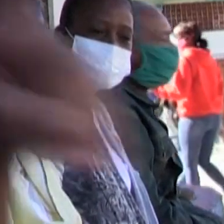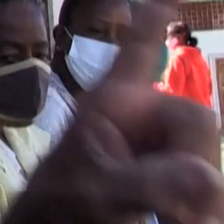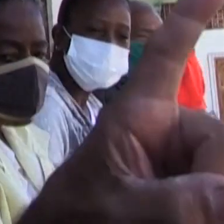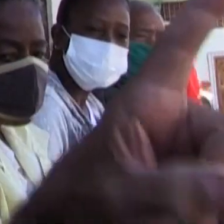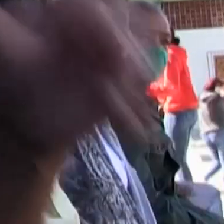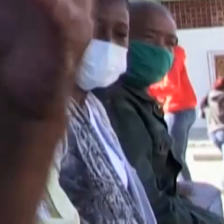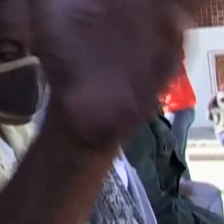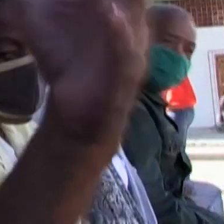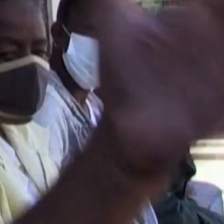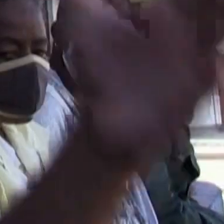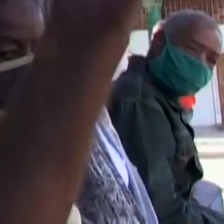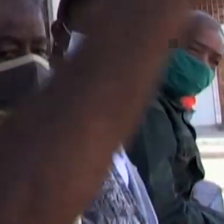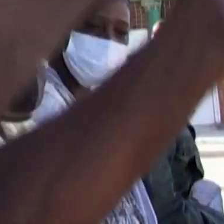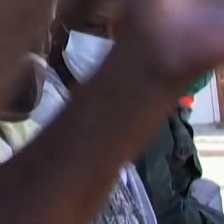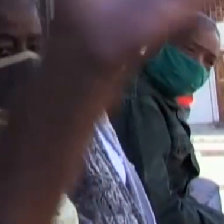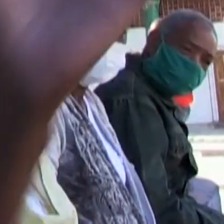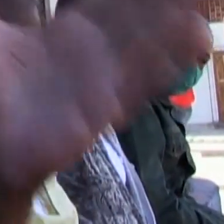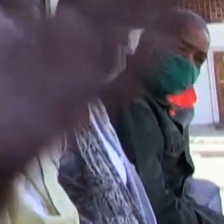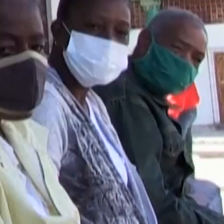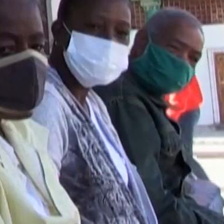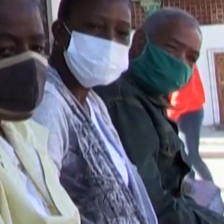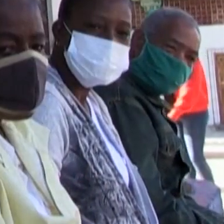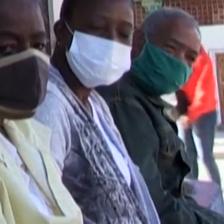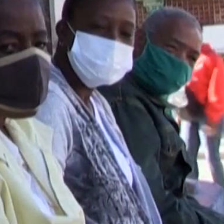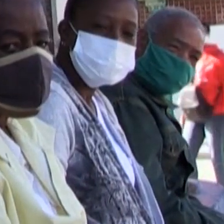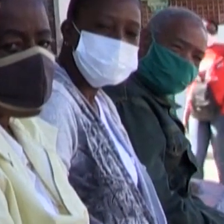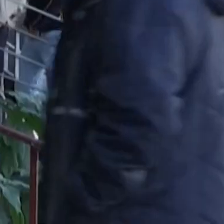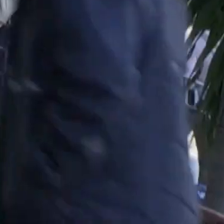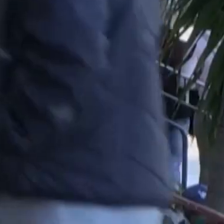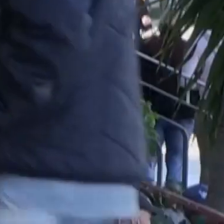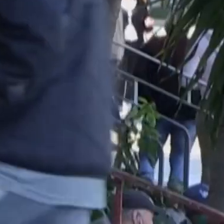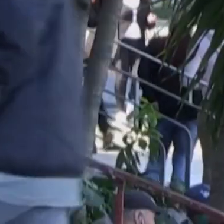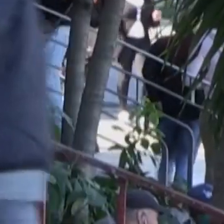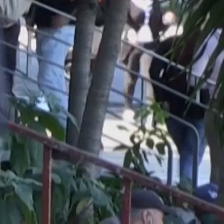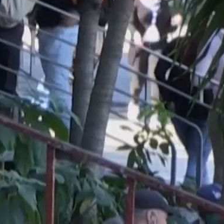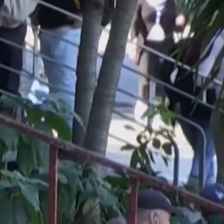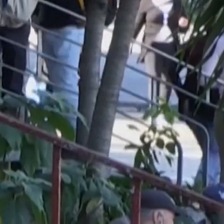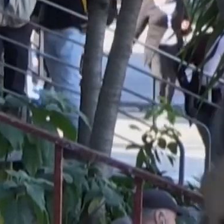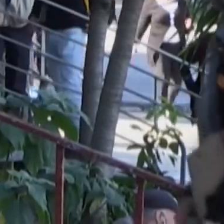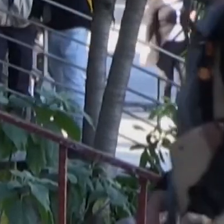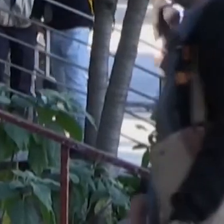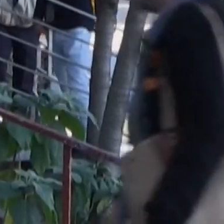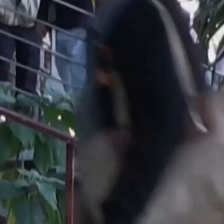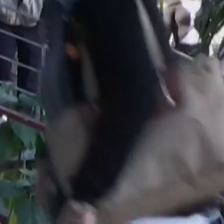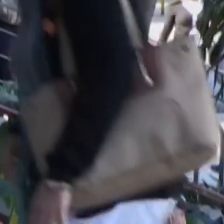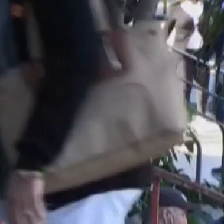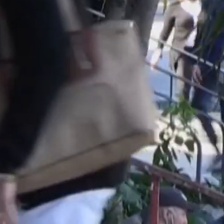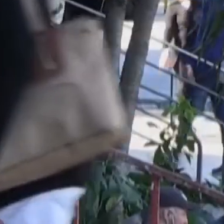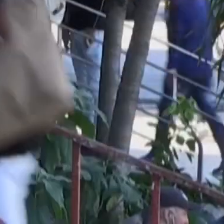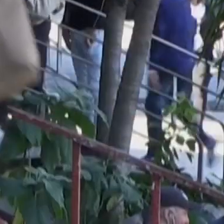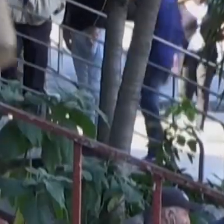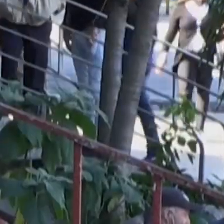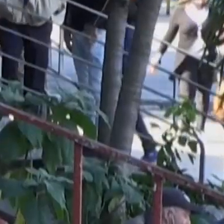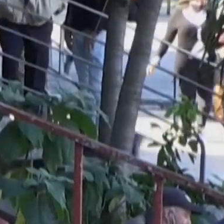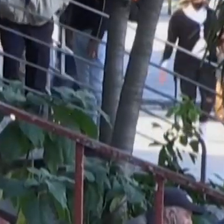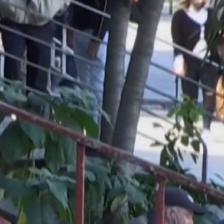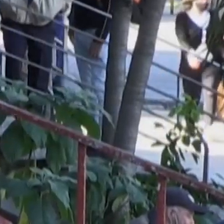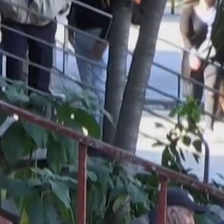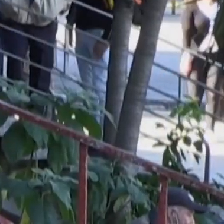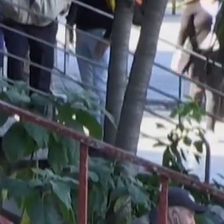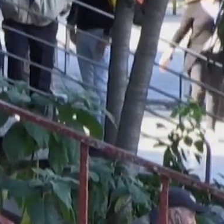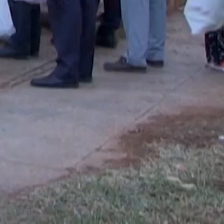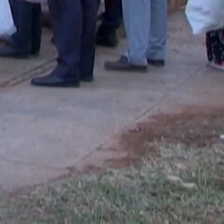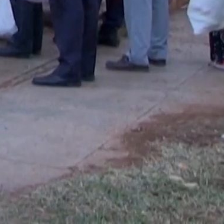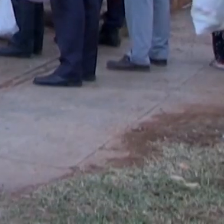está provocando ya un gran malestar entre los residentes en el país. Desde La Habana, la rentadora habitacional Rebeca Monzó expresa que la